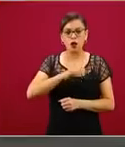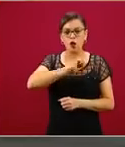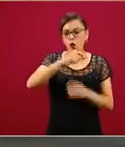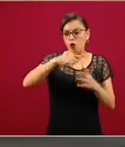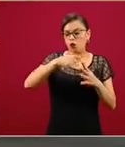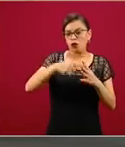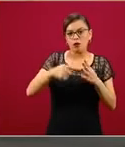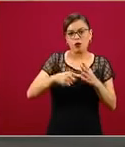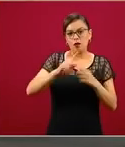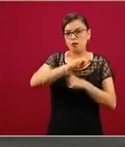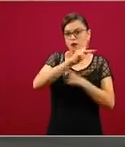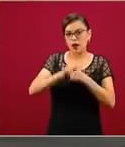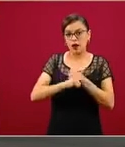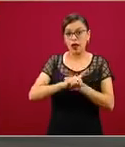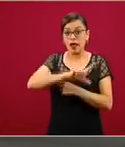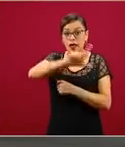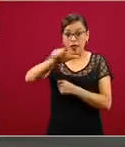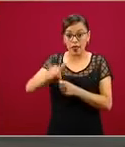posteriormente también en Estados Unidos.